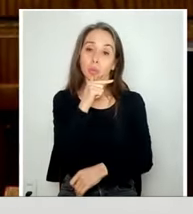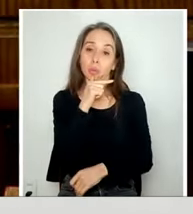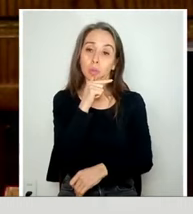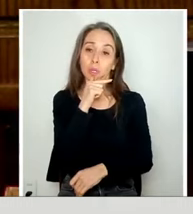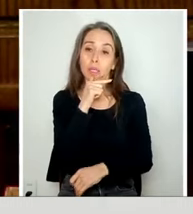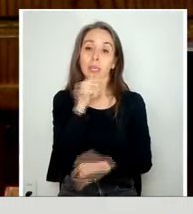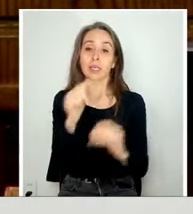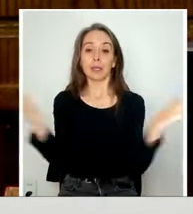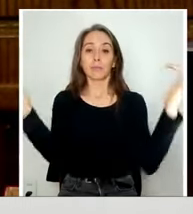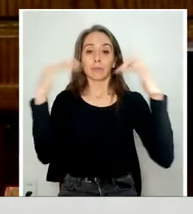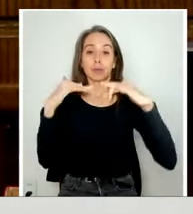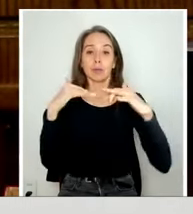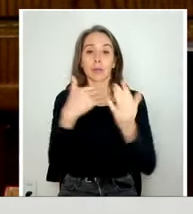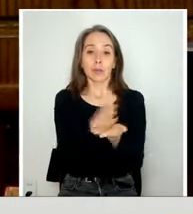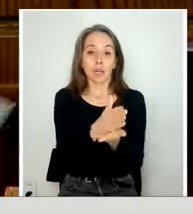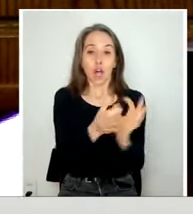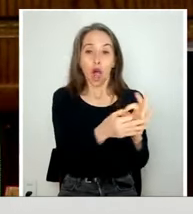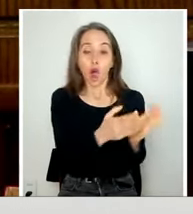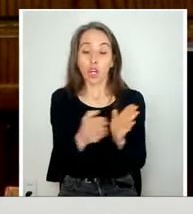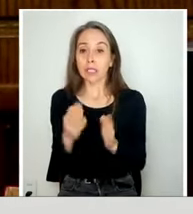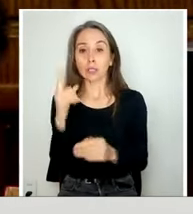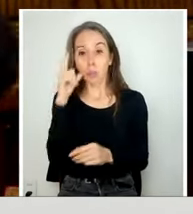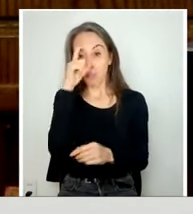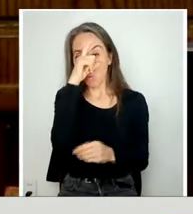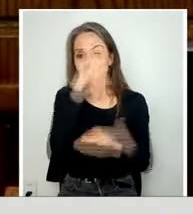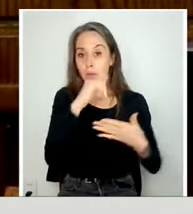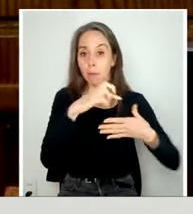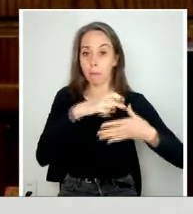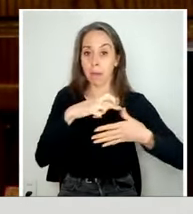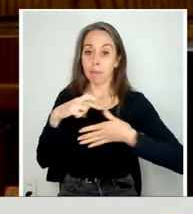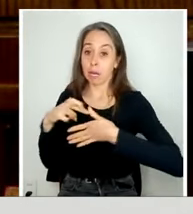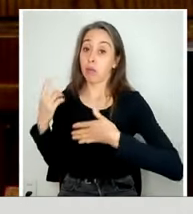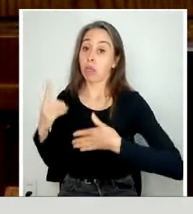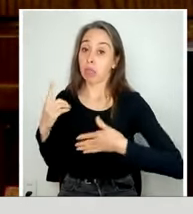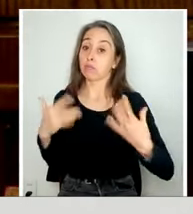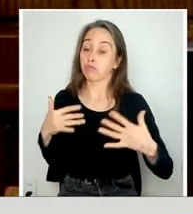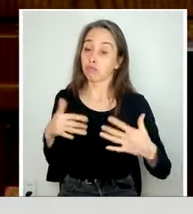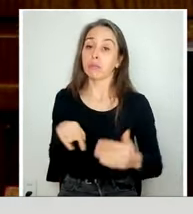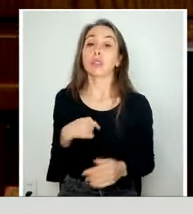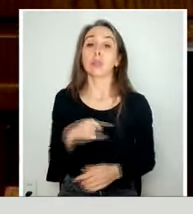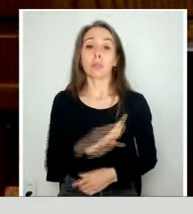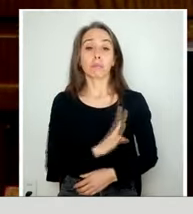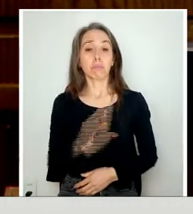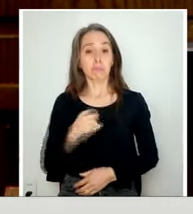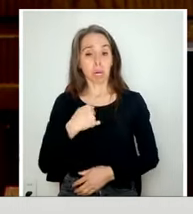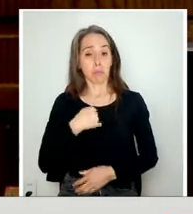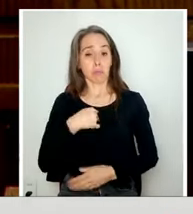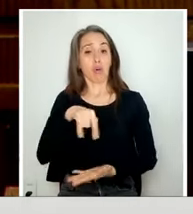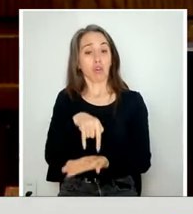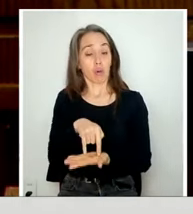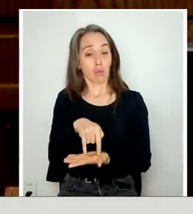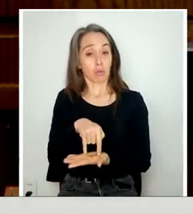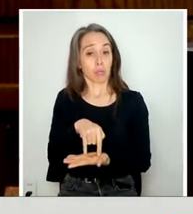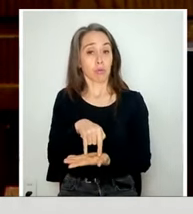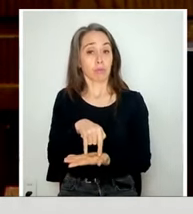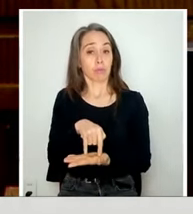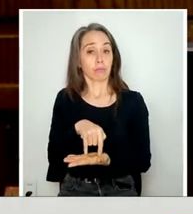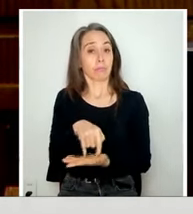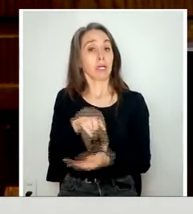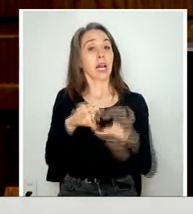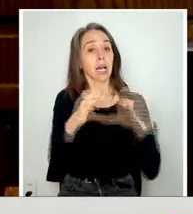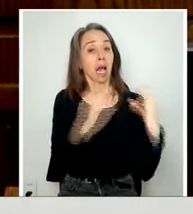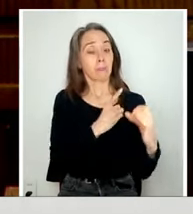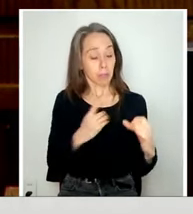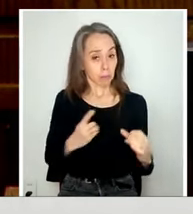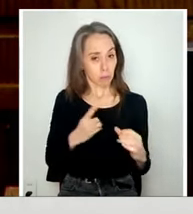evento es de suma complejidad y como parte de este Congreso Nacional no nos queda más que tomar todas las medidas